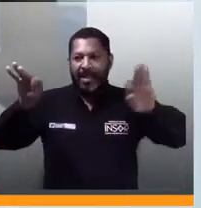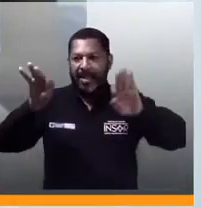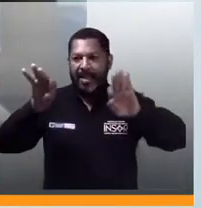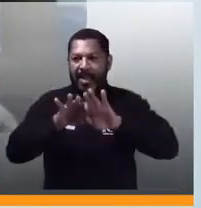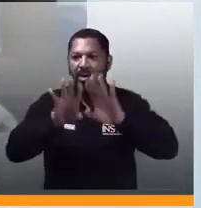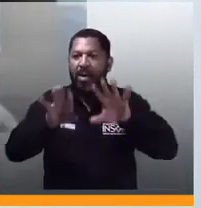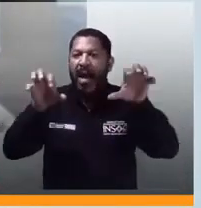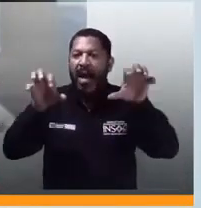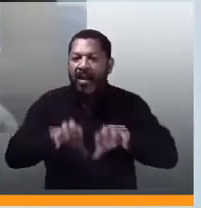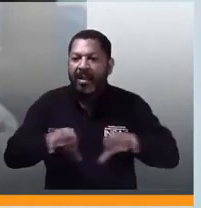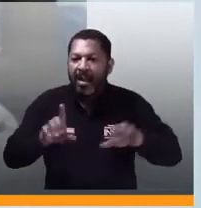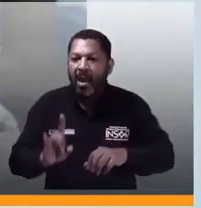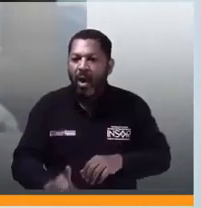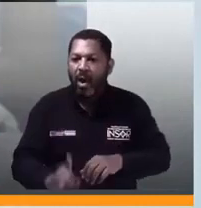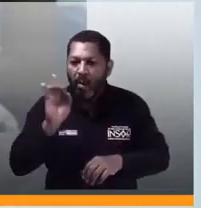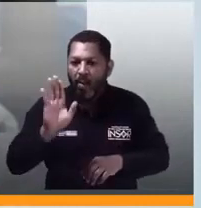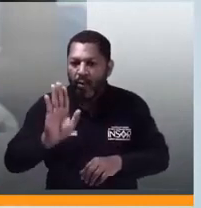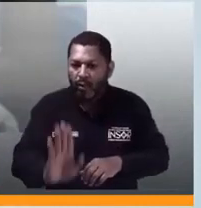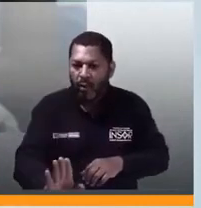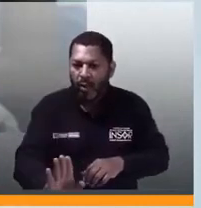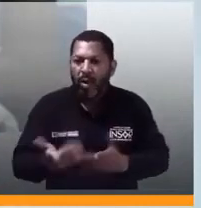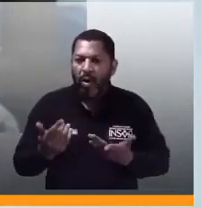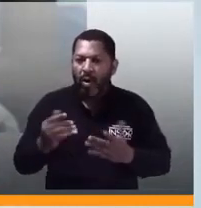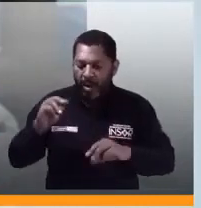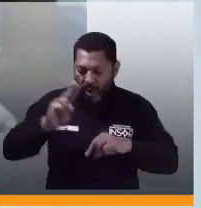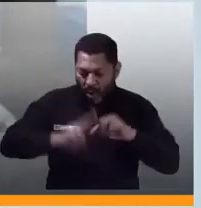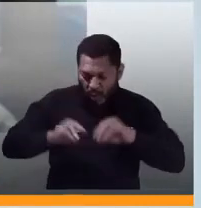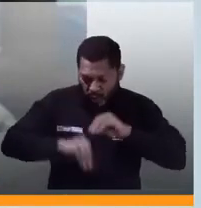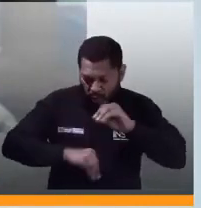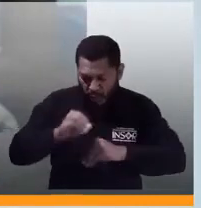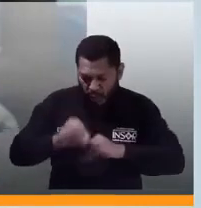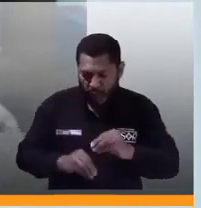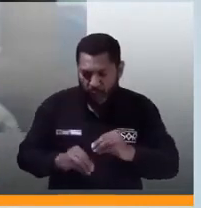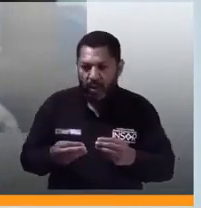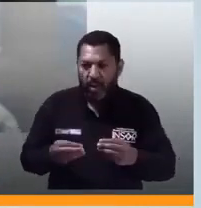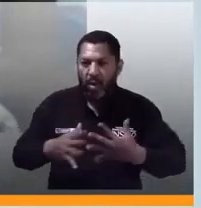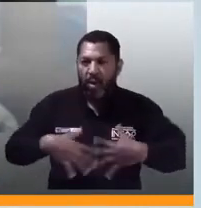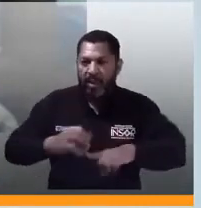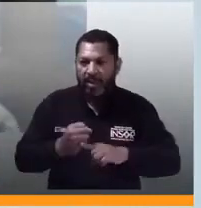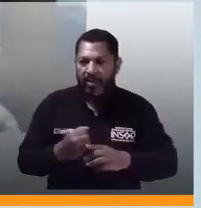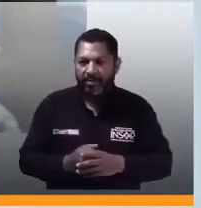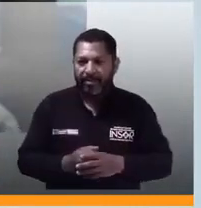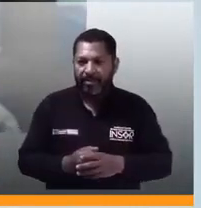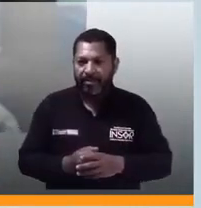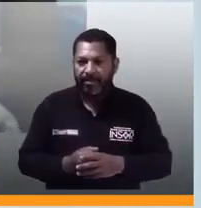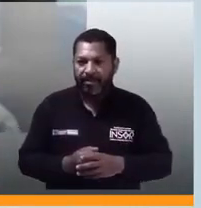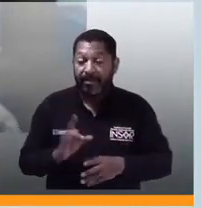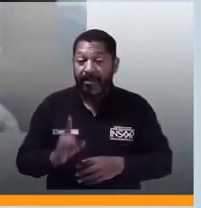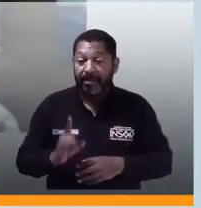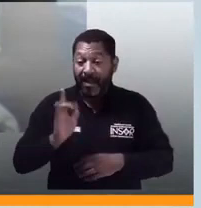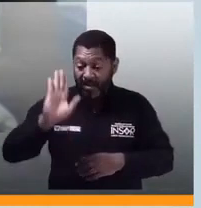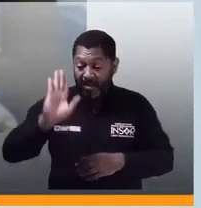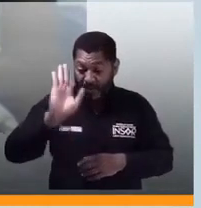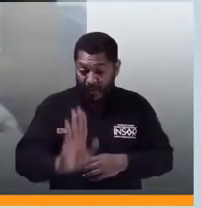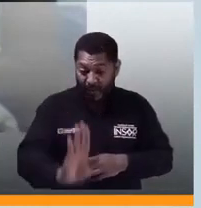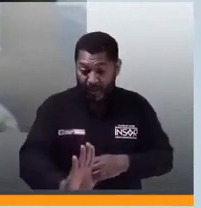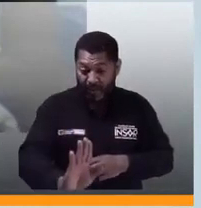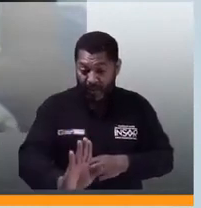actividad de construcción colectiva. La red que se genera a partir de la